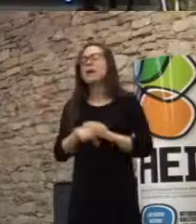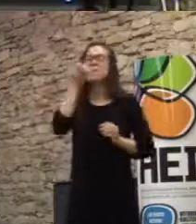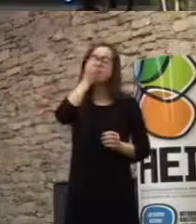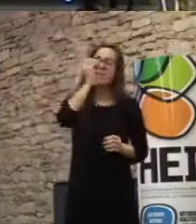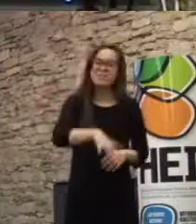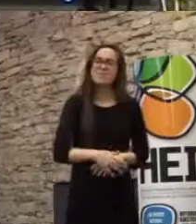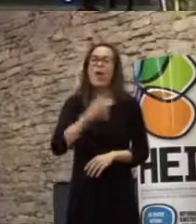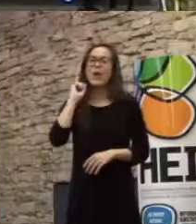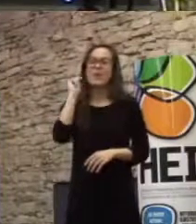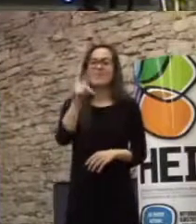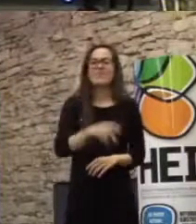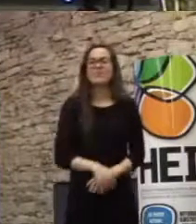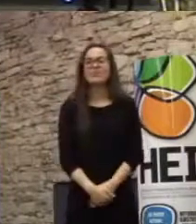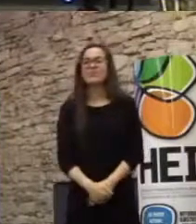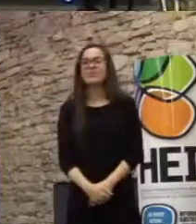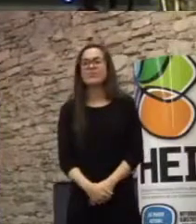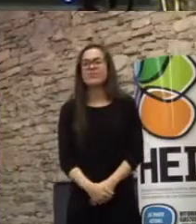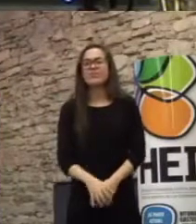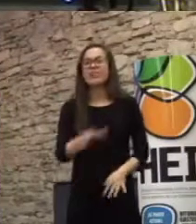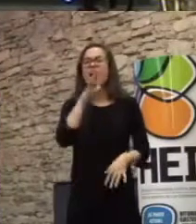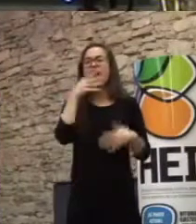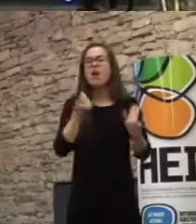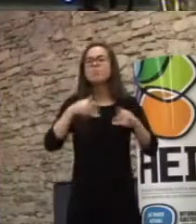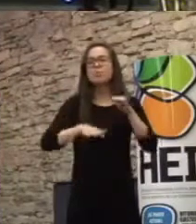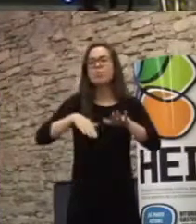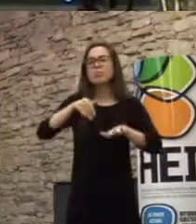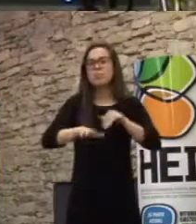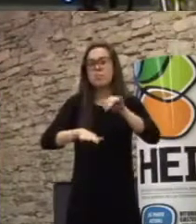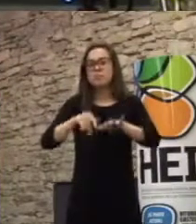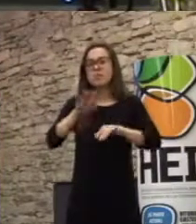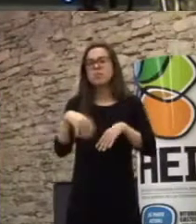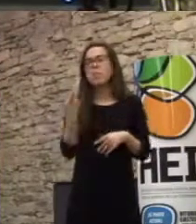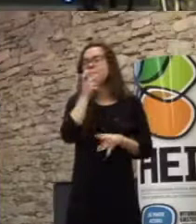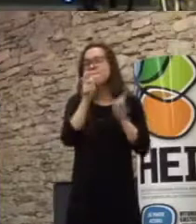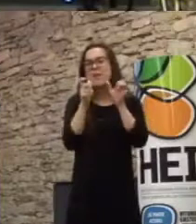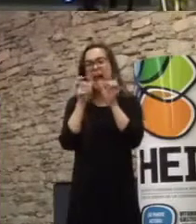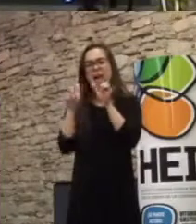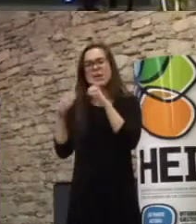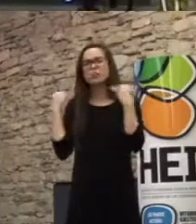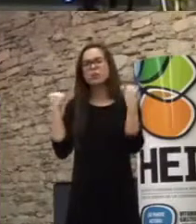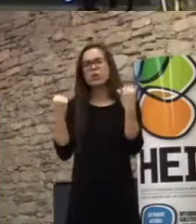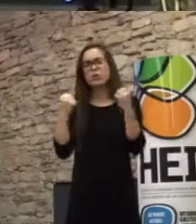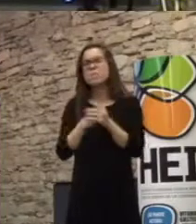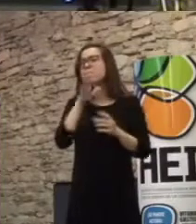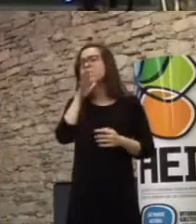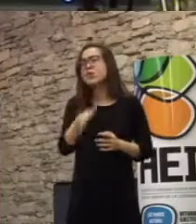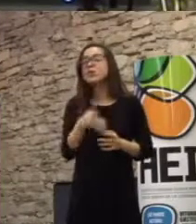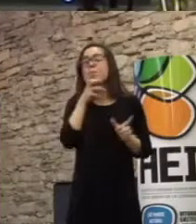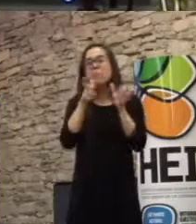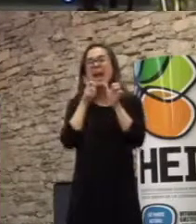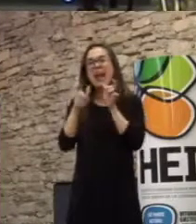pues vamos a poner ahora aquí unas pequeñas pautas de palabras muy poderosas porque las palabras en sí tienen energía